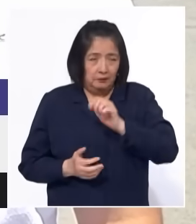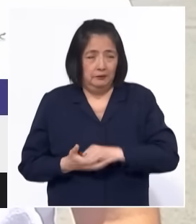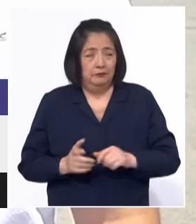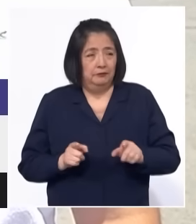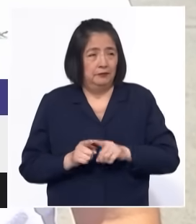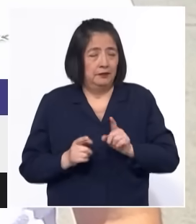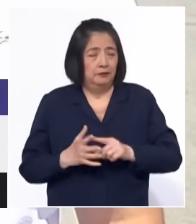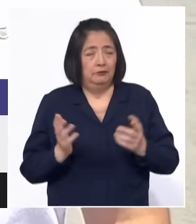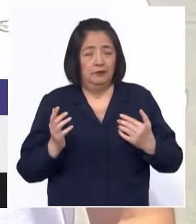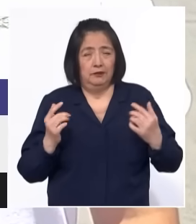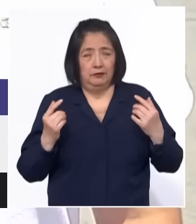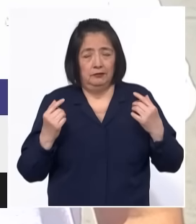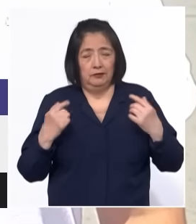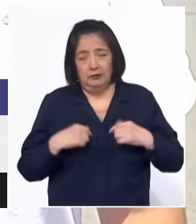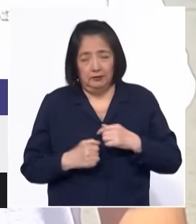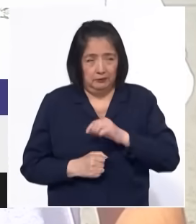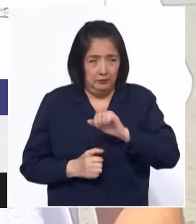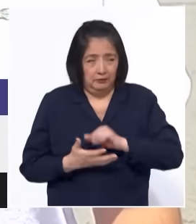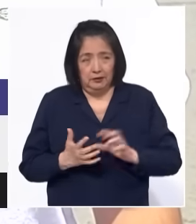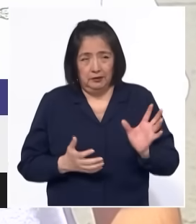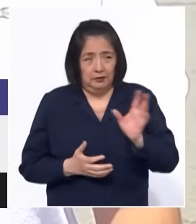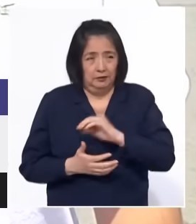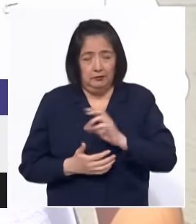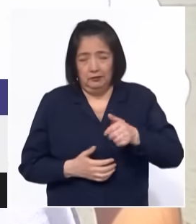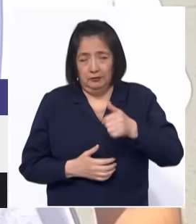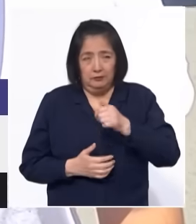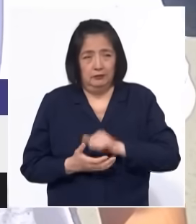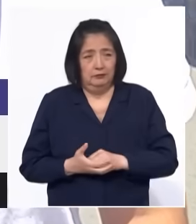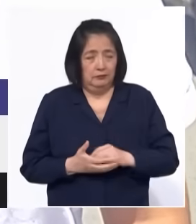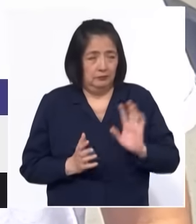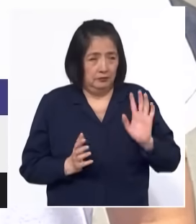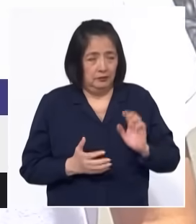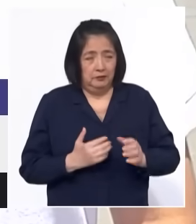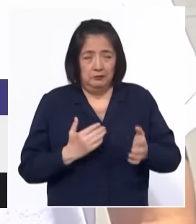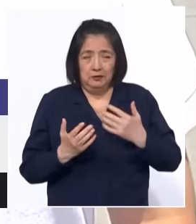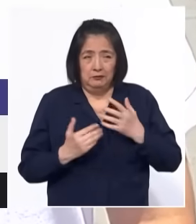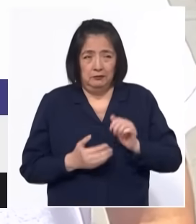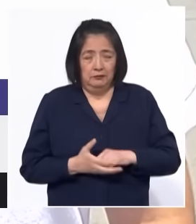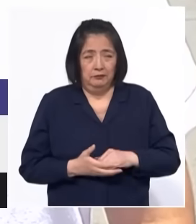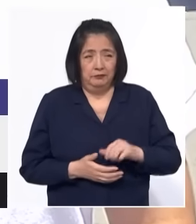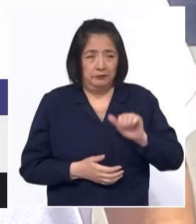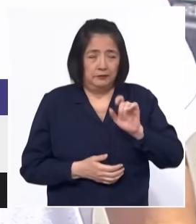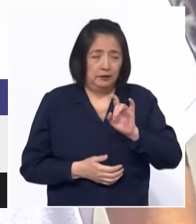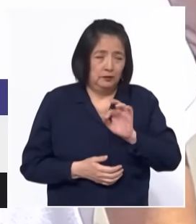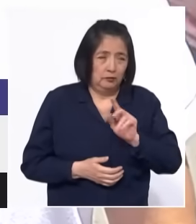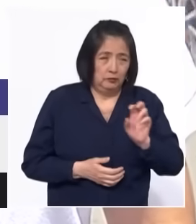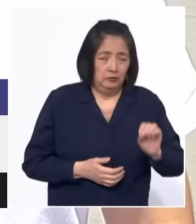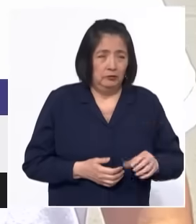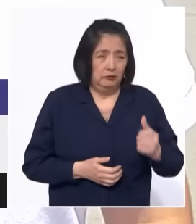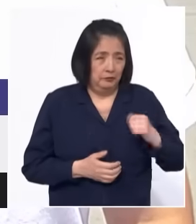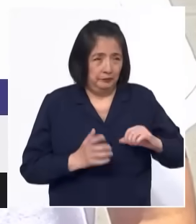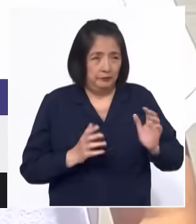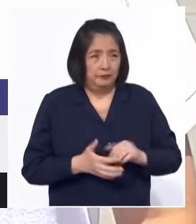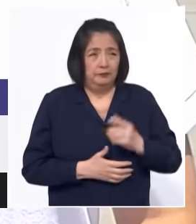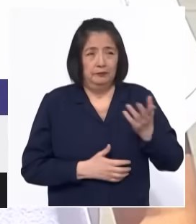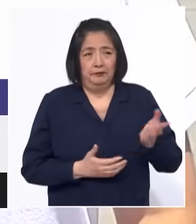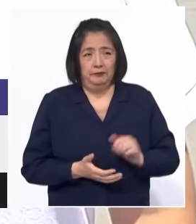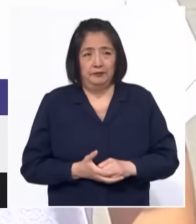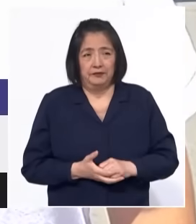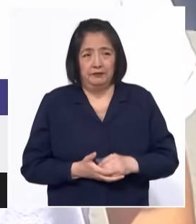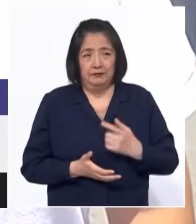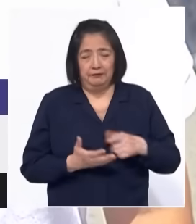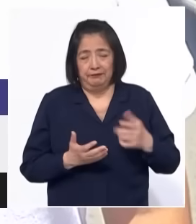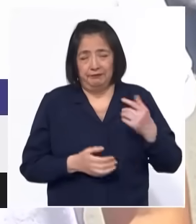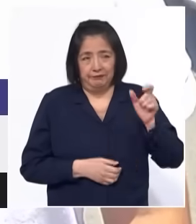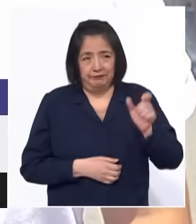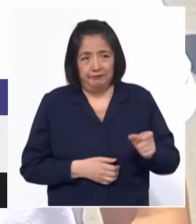de la prefectura, en realidad, de casi todas las autoridades. Estamos hablando de Arturo Fernández, el alcalde de la ciudad de Trujillo, que es